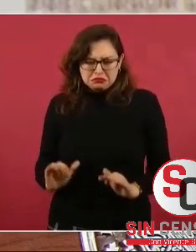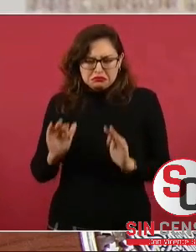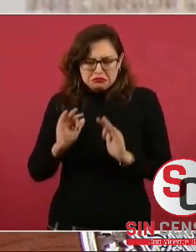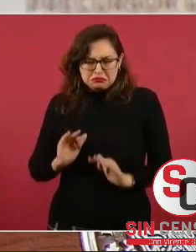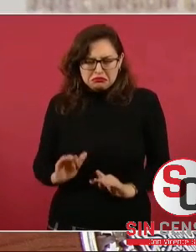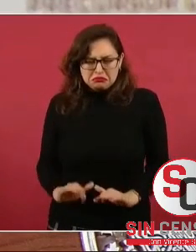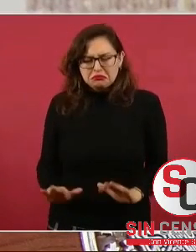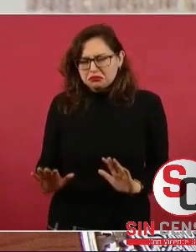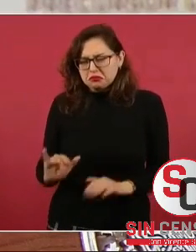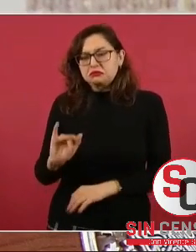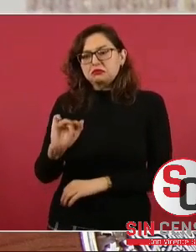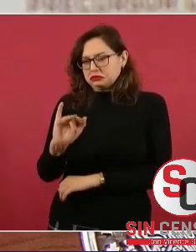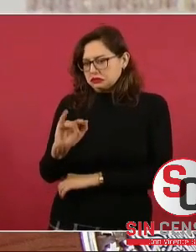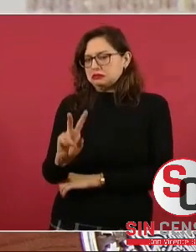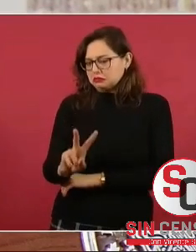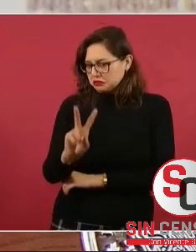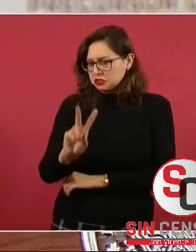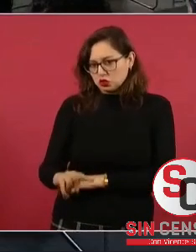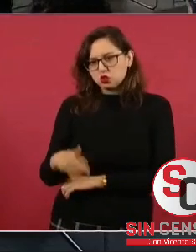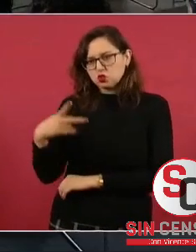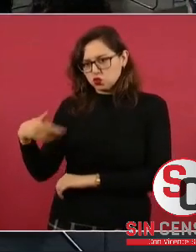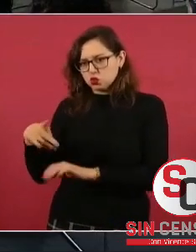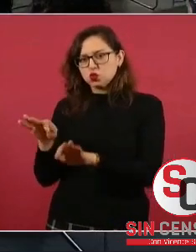cuestiones agropecuarias,